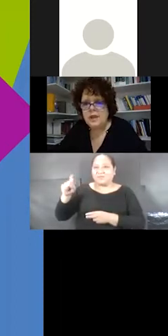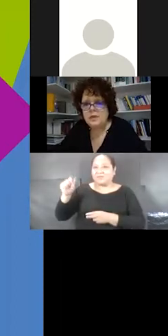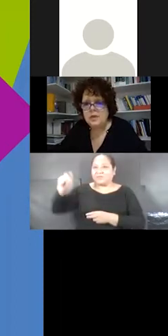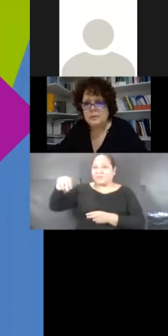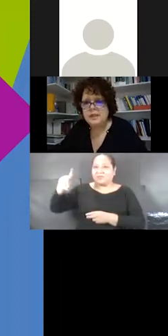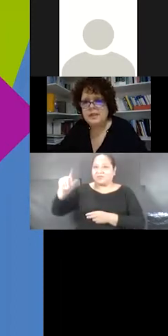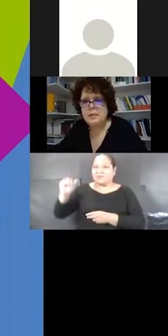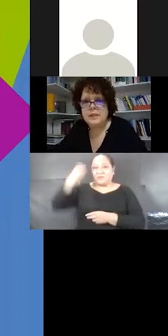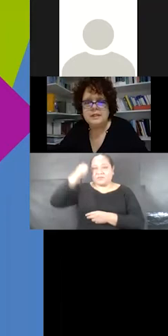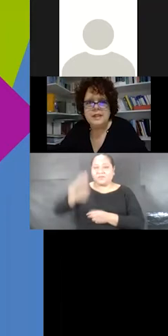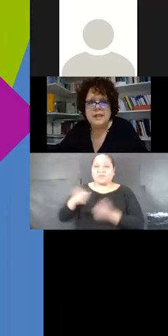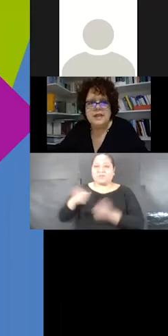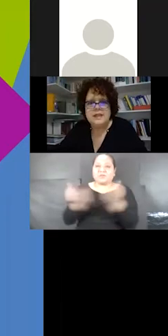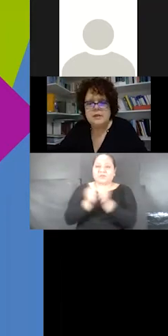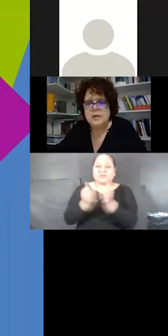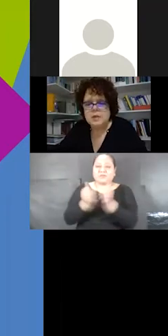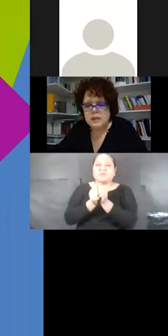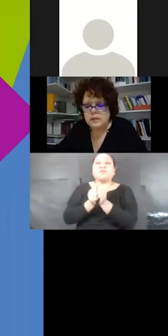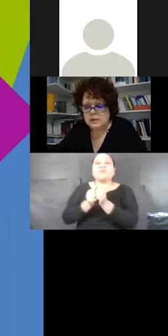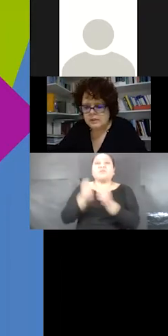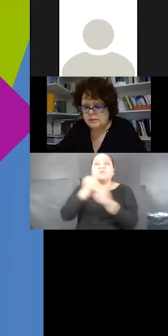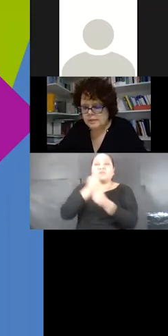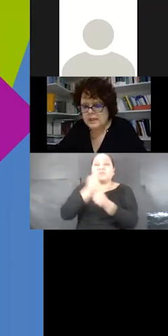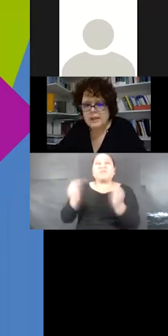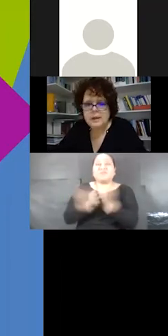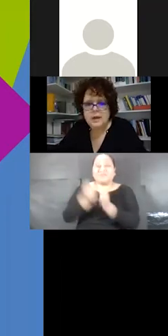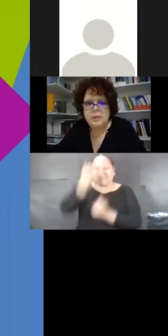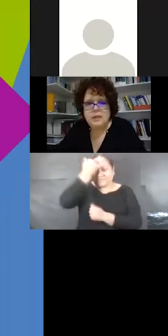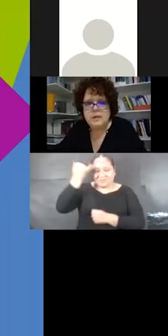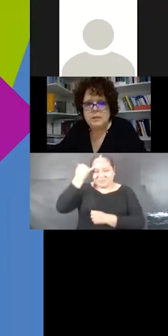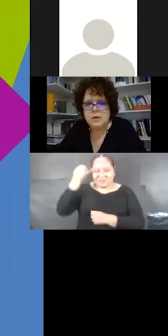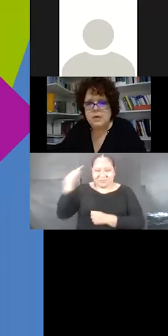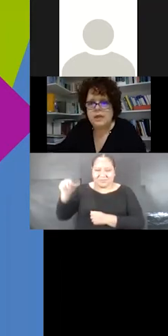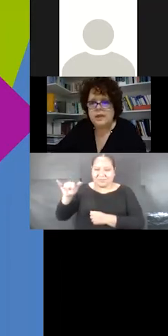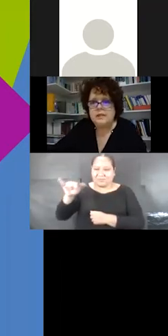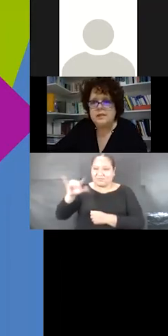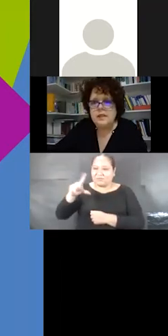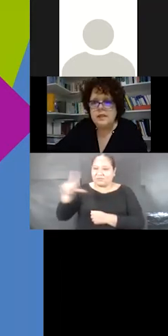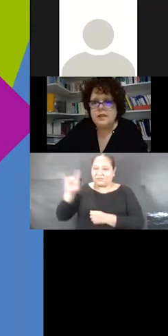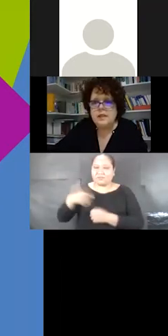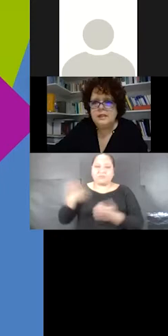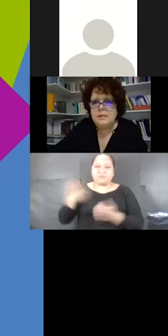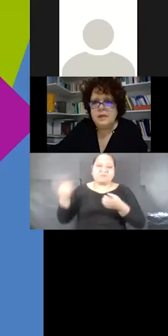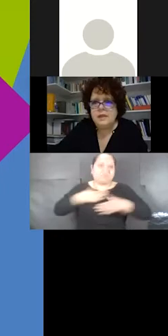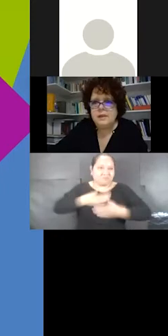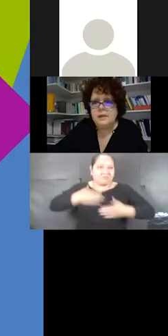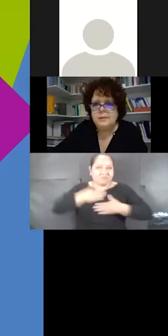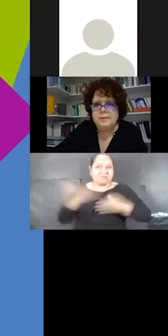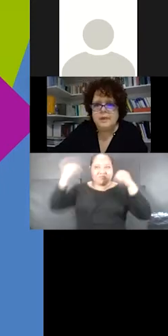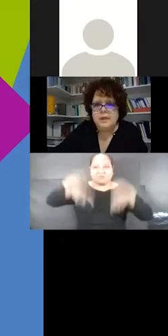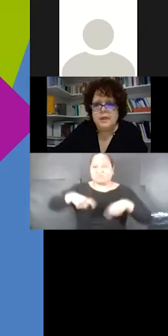en IULSP Intérpretes. Y estamos muy contentos de venir acá para compartir un poco lo que es el tema